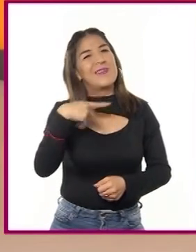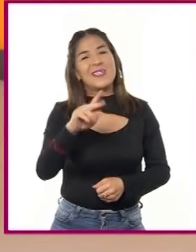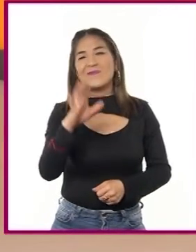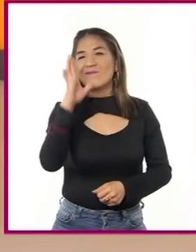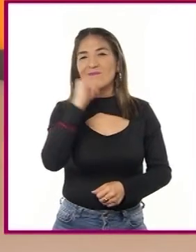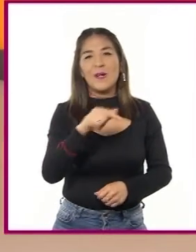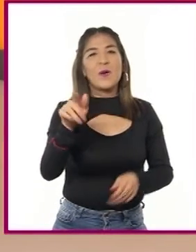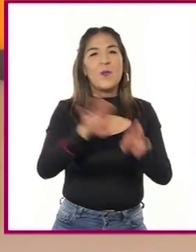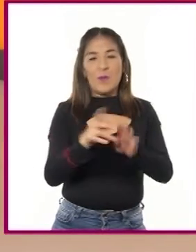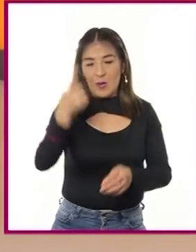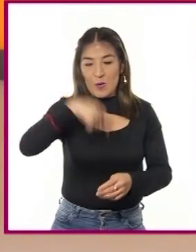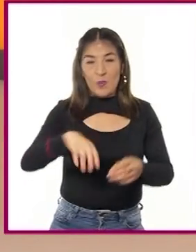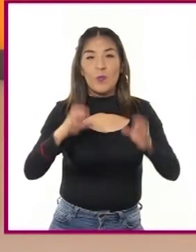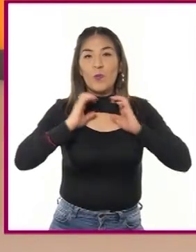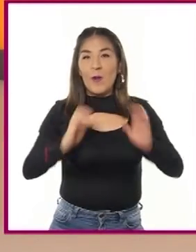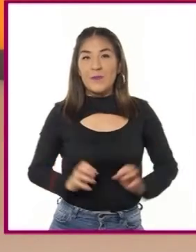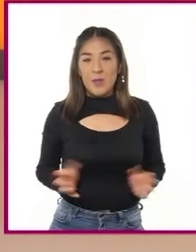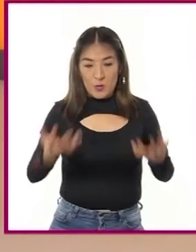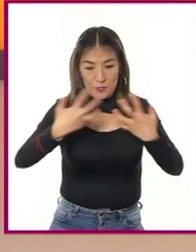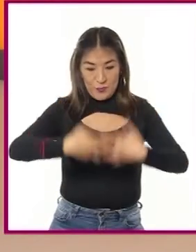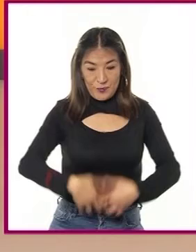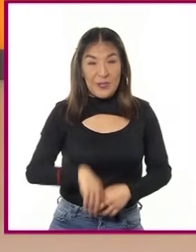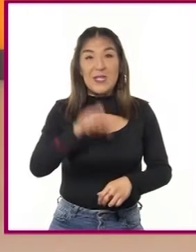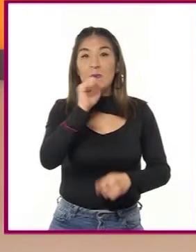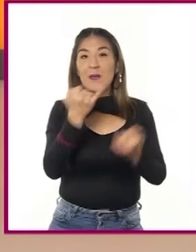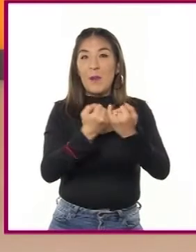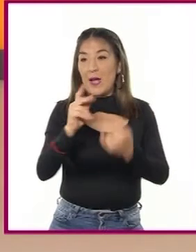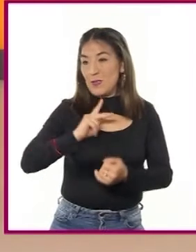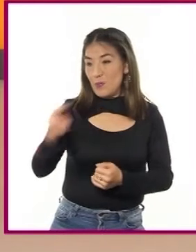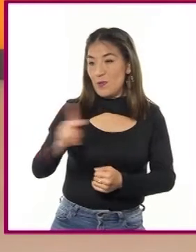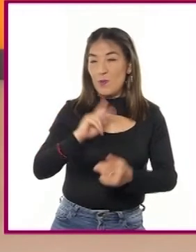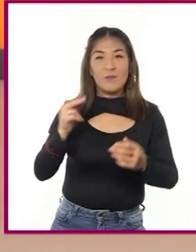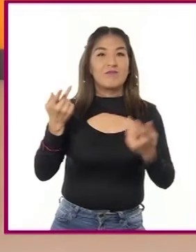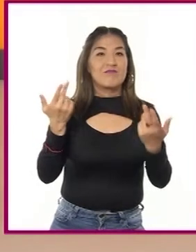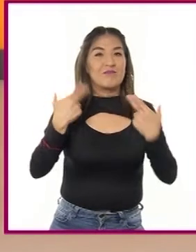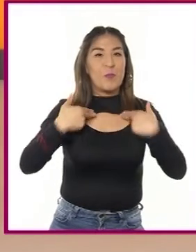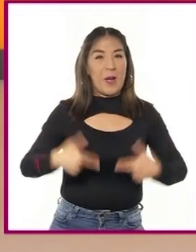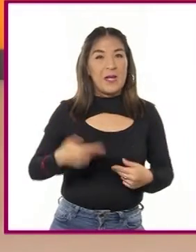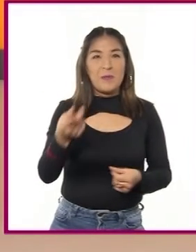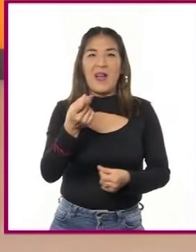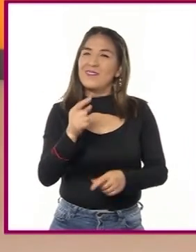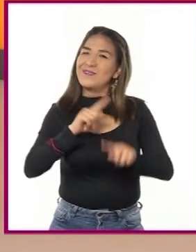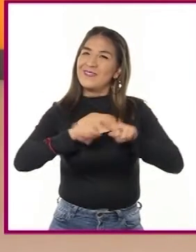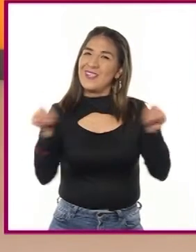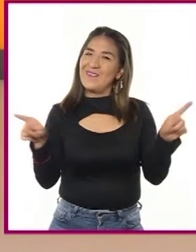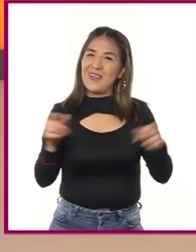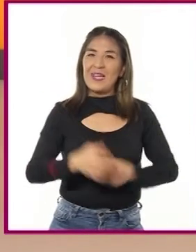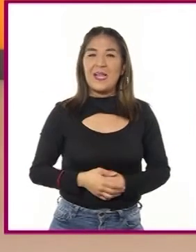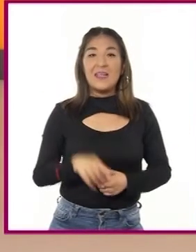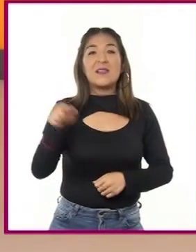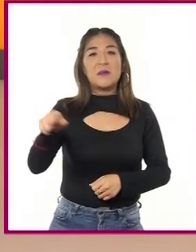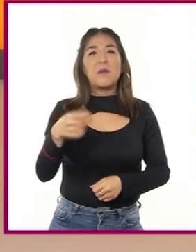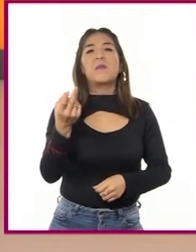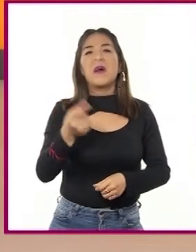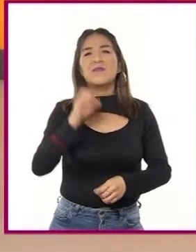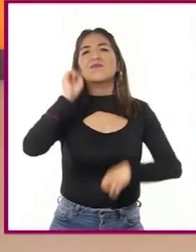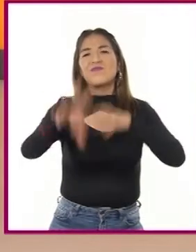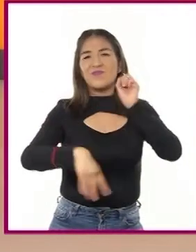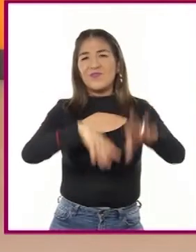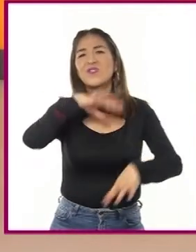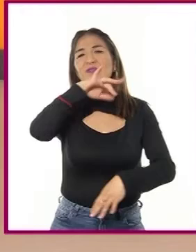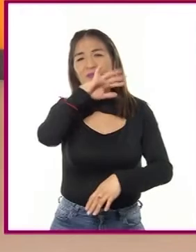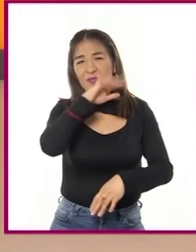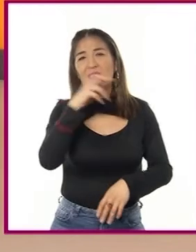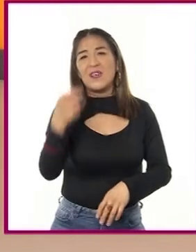no procesa la comida de la misma manera que nosotros. Además, los desperdicios promueven la suciedad. Esta información